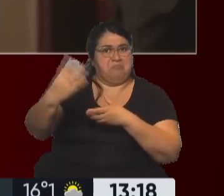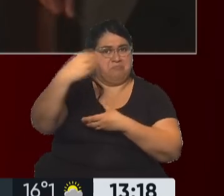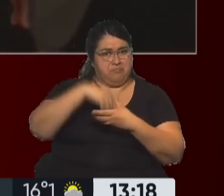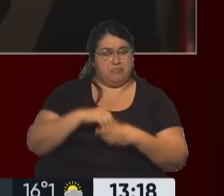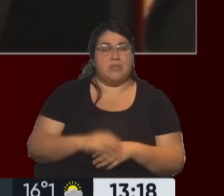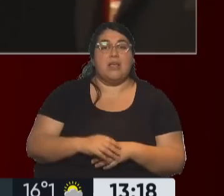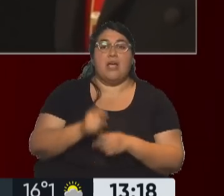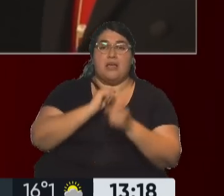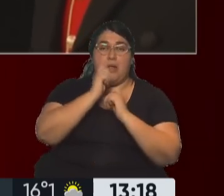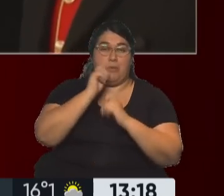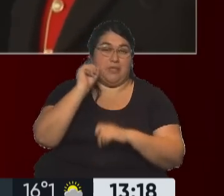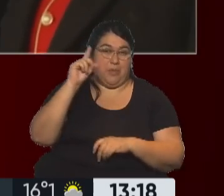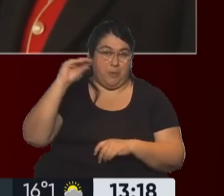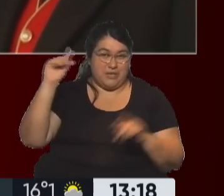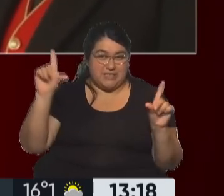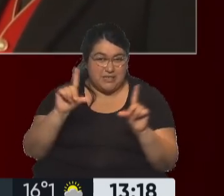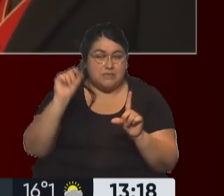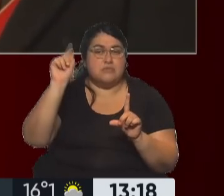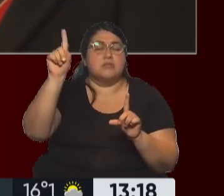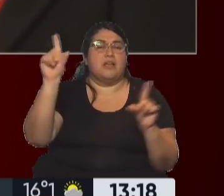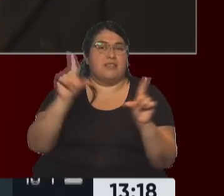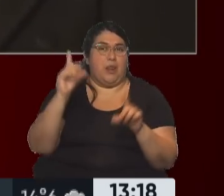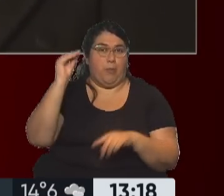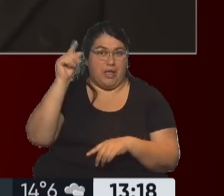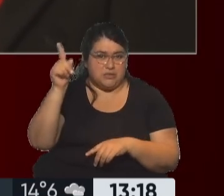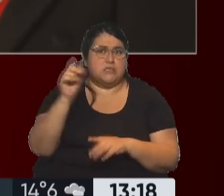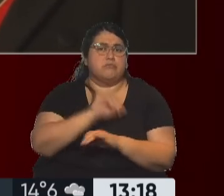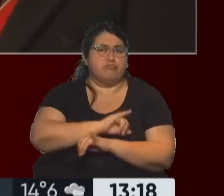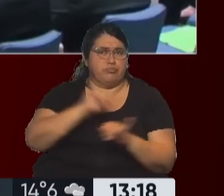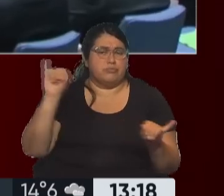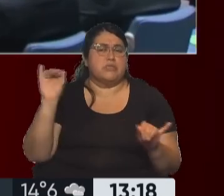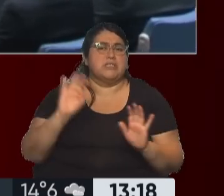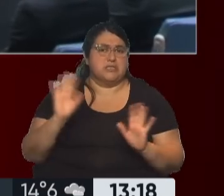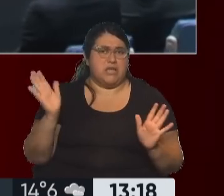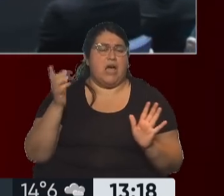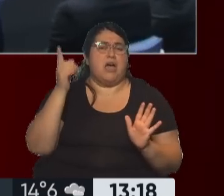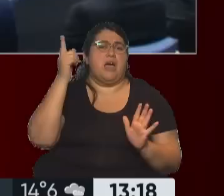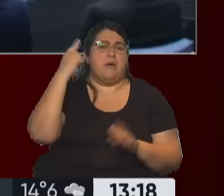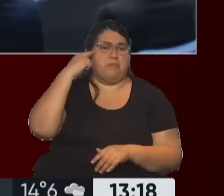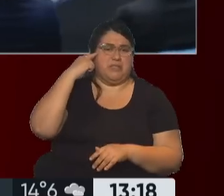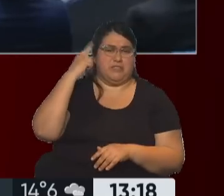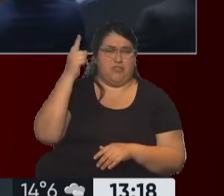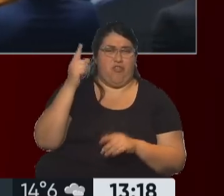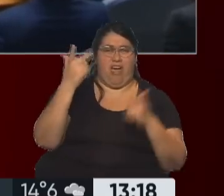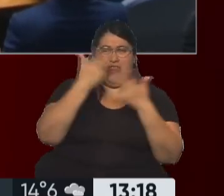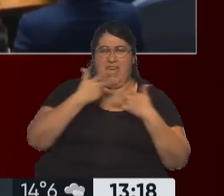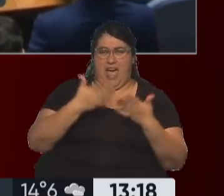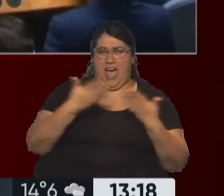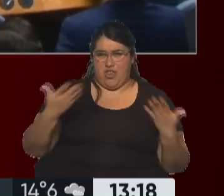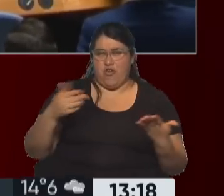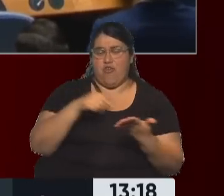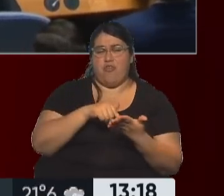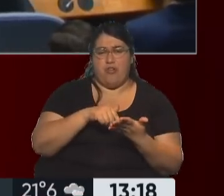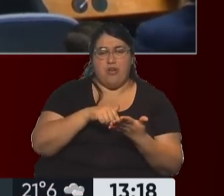prensa brasileña, hay algunos medios que lo han expresado. Rápidamente pienso en un artículo de la